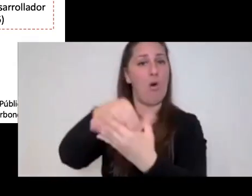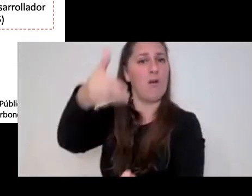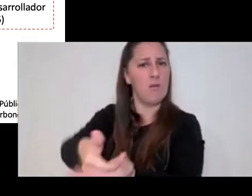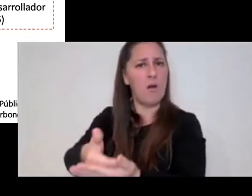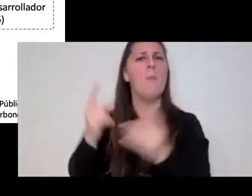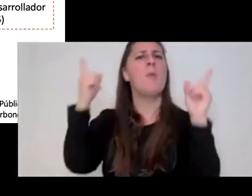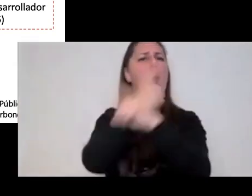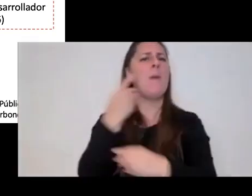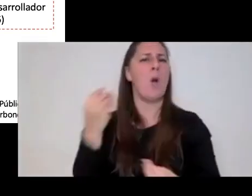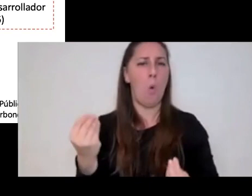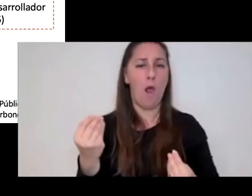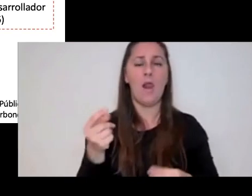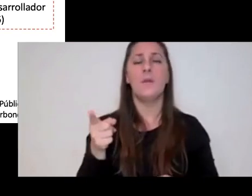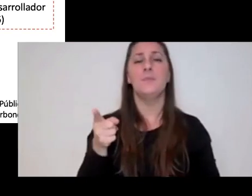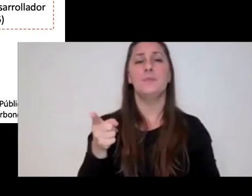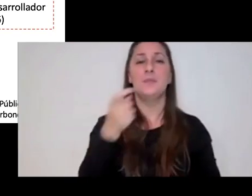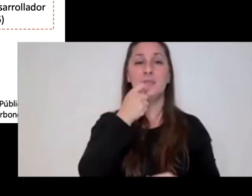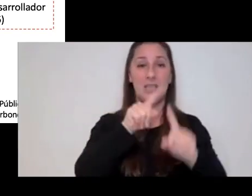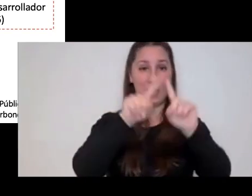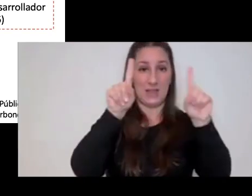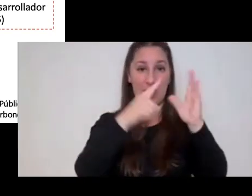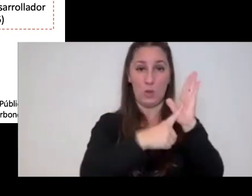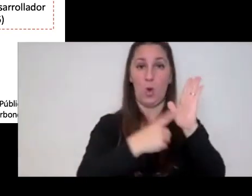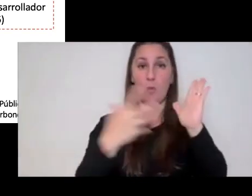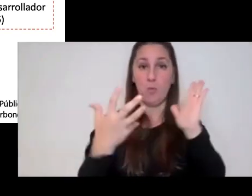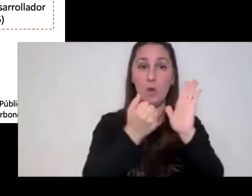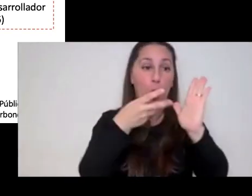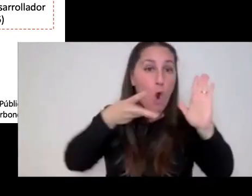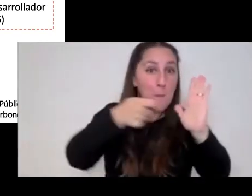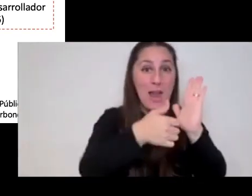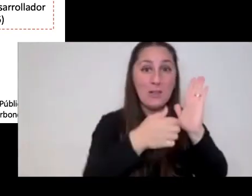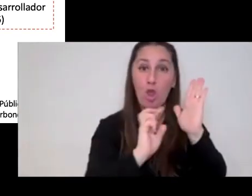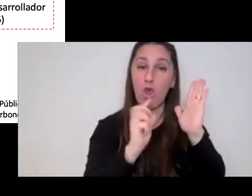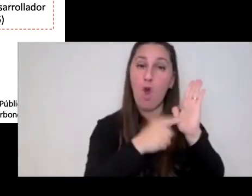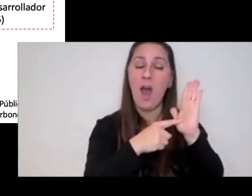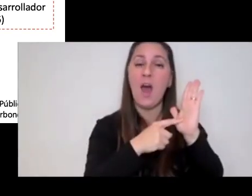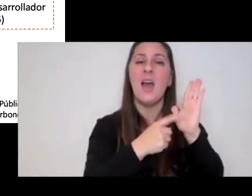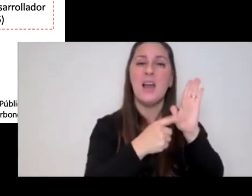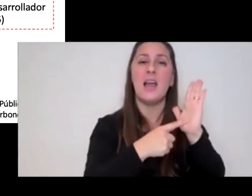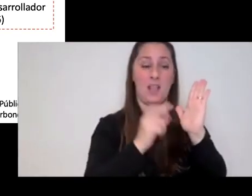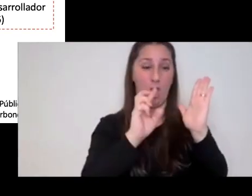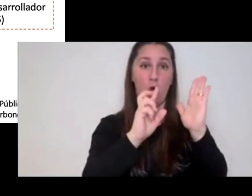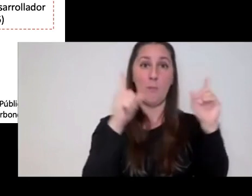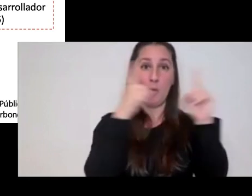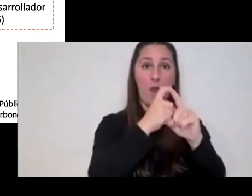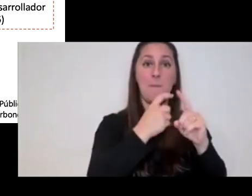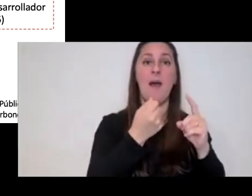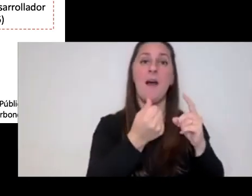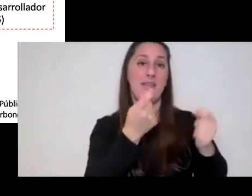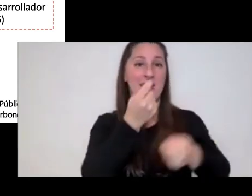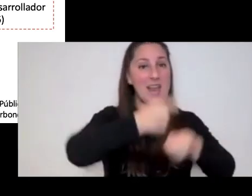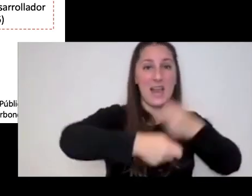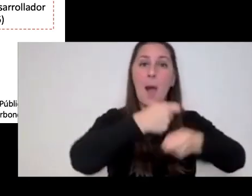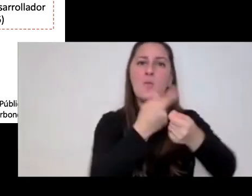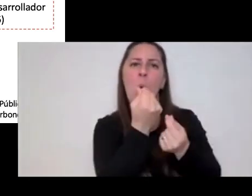si el título público ha sido adquirido en dólares, lo que está haciendo es trasladar el problema del spread de cambio que se genera a